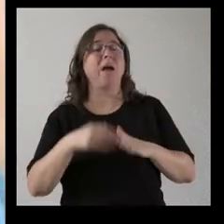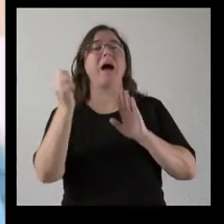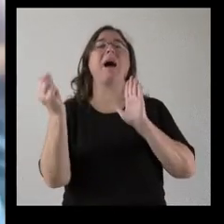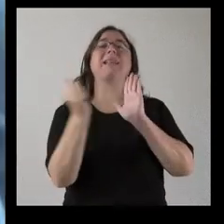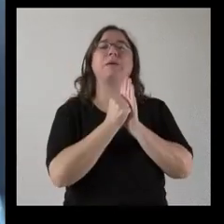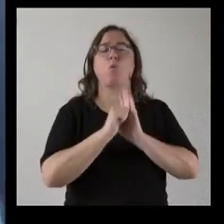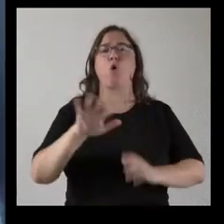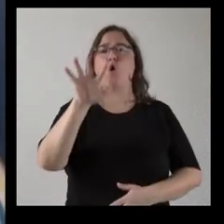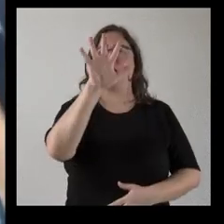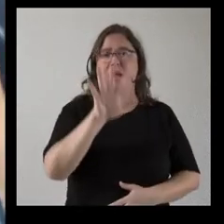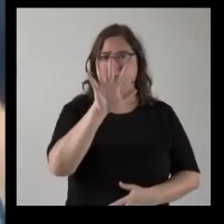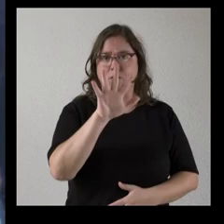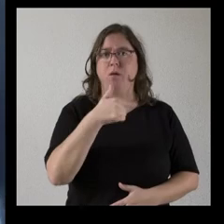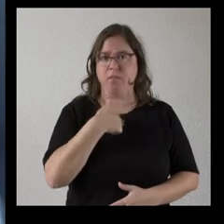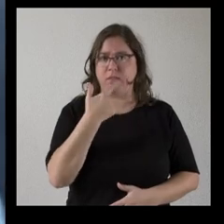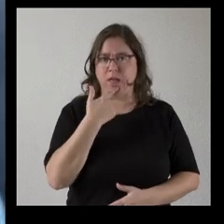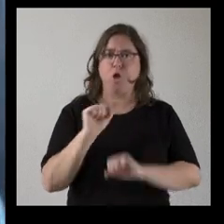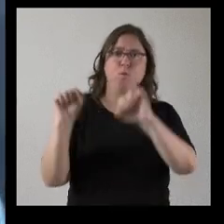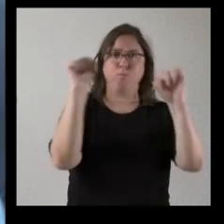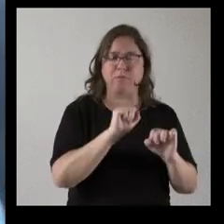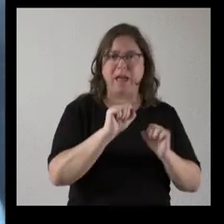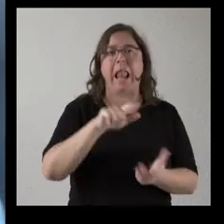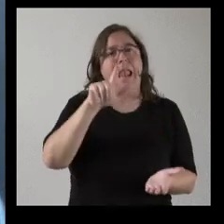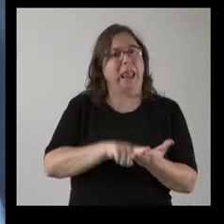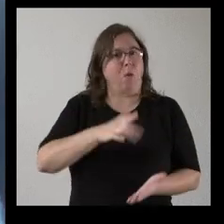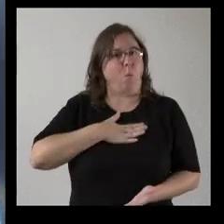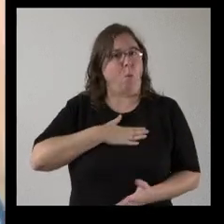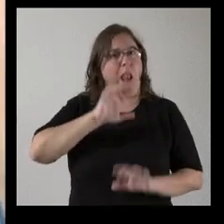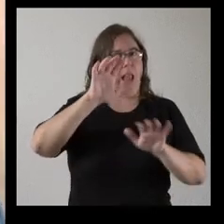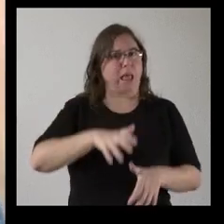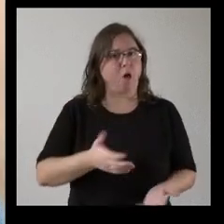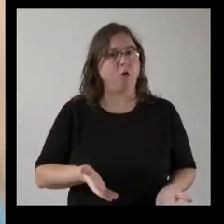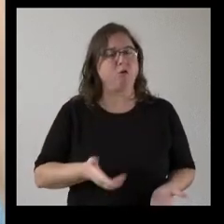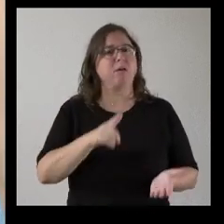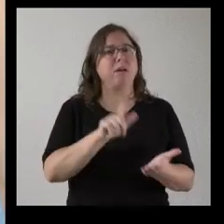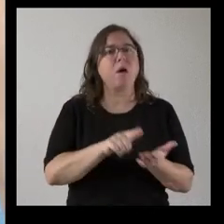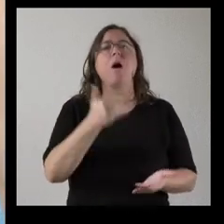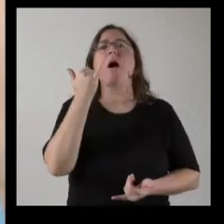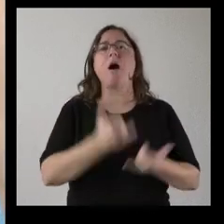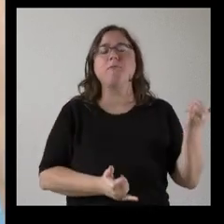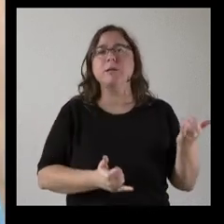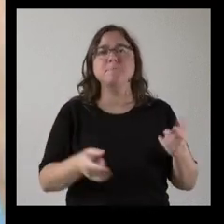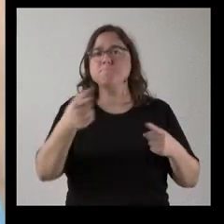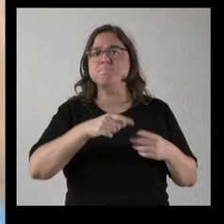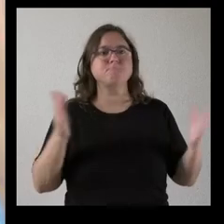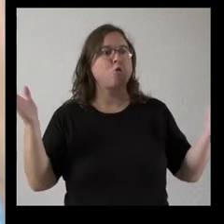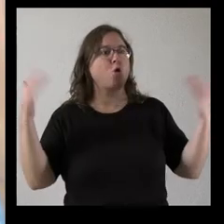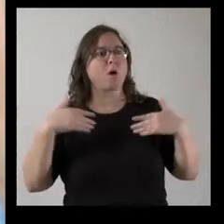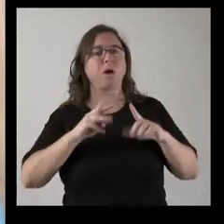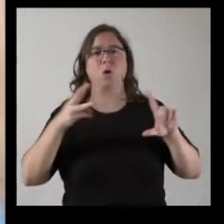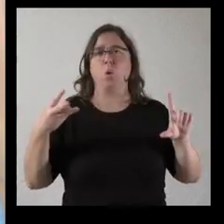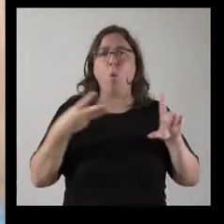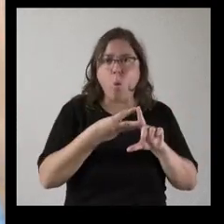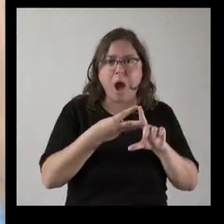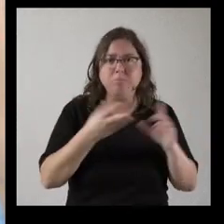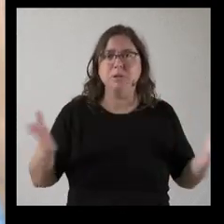especifica esta protegida especialmente que de promoción y sin embargo Pues en todas las páginas webs